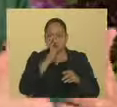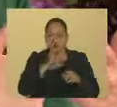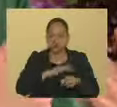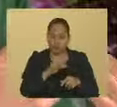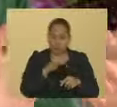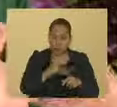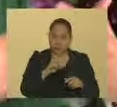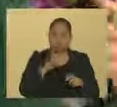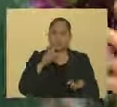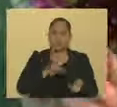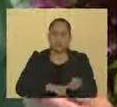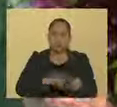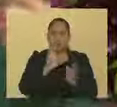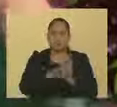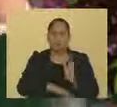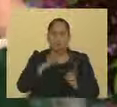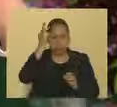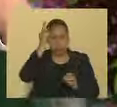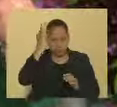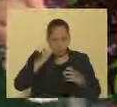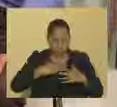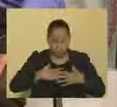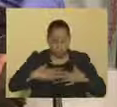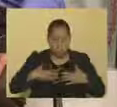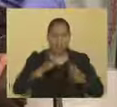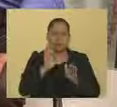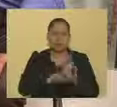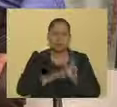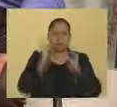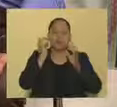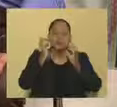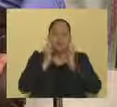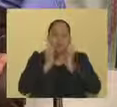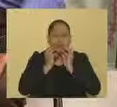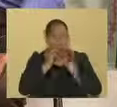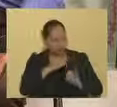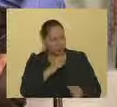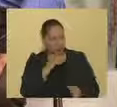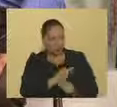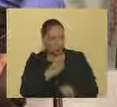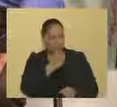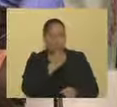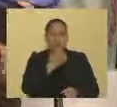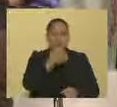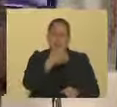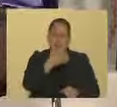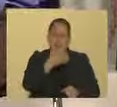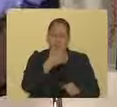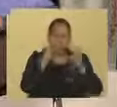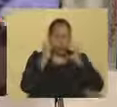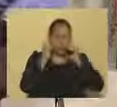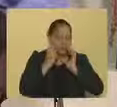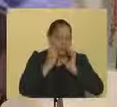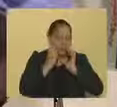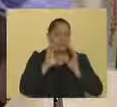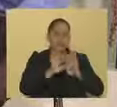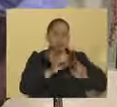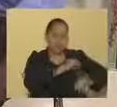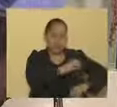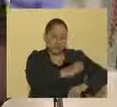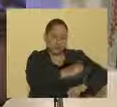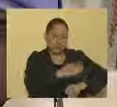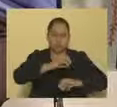aparición de vello en el cuerpo, ya sea en barba, bigote, vello axilar o vello púbico,